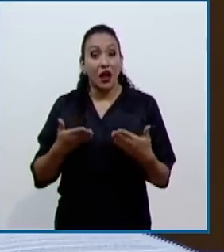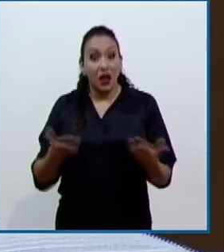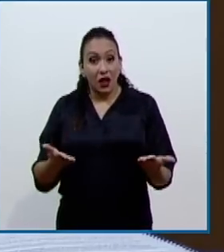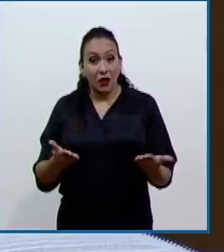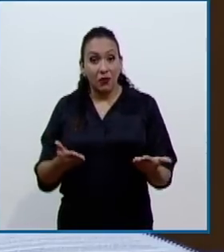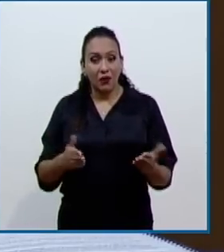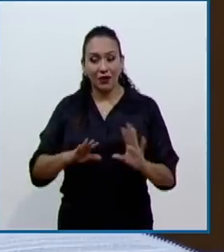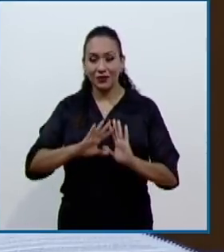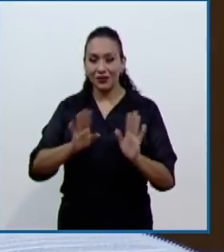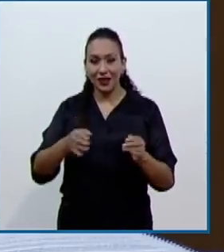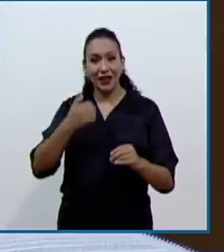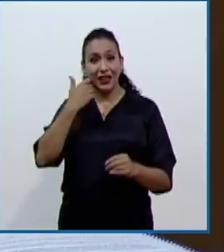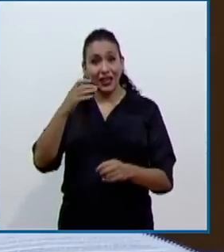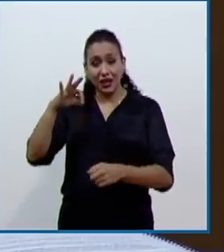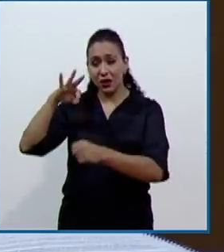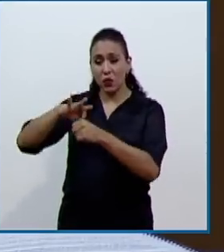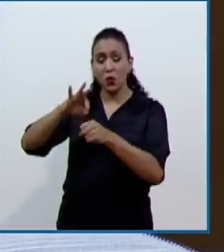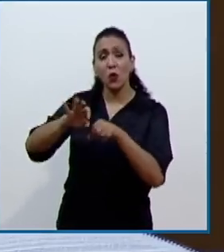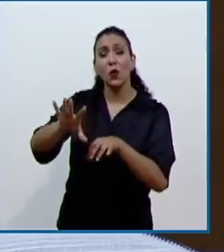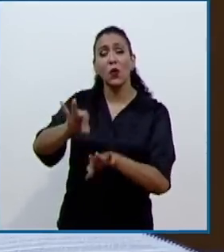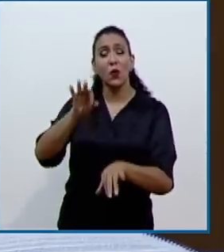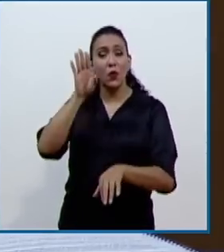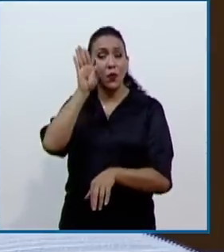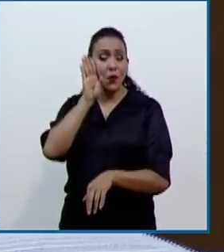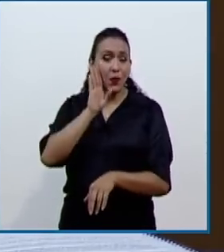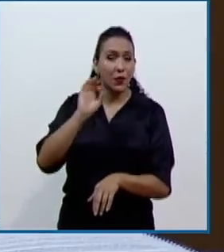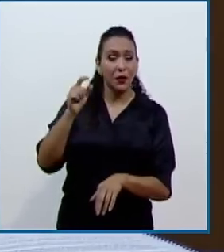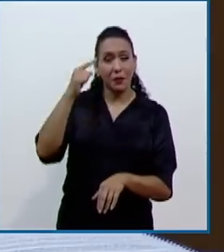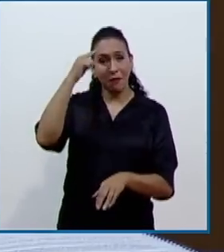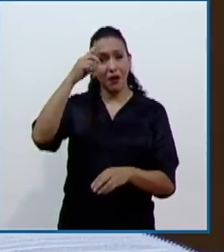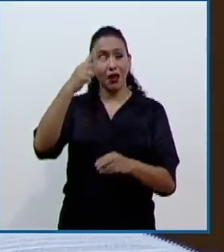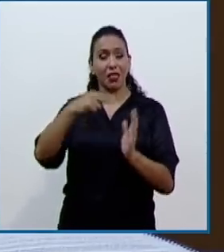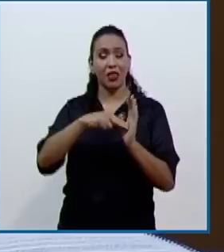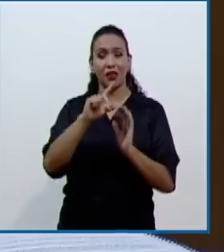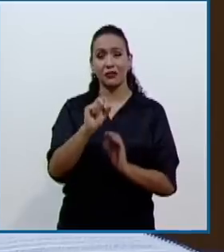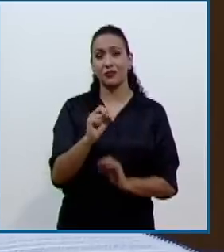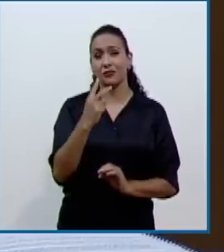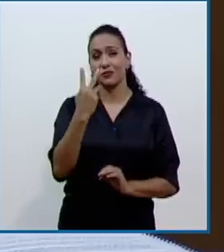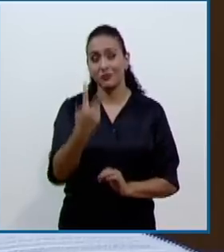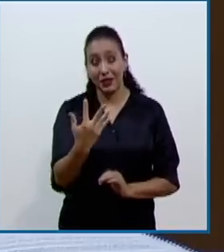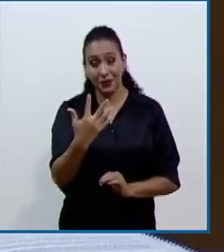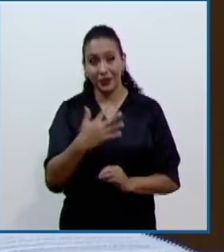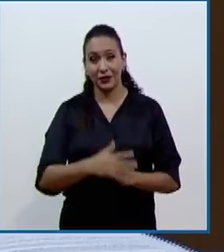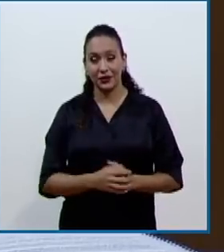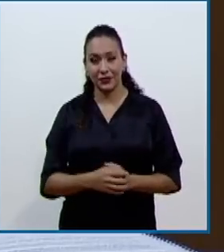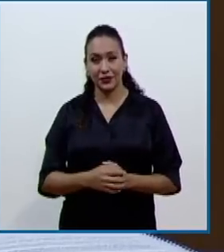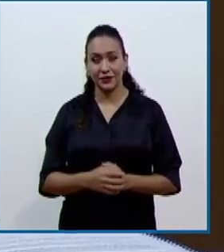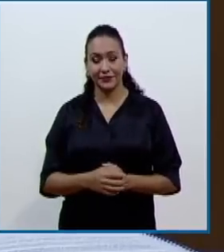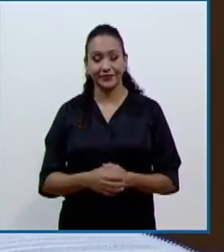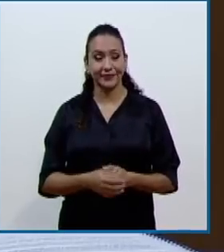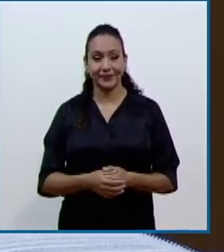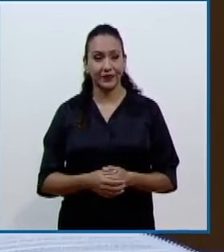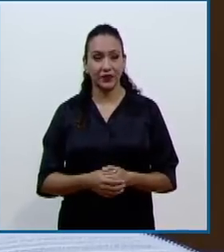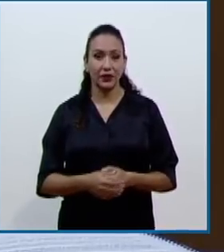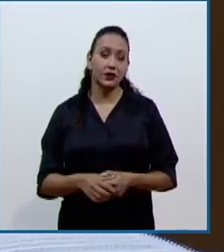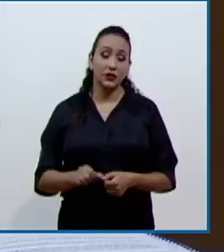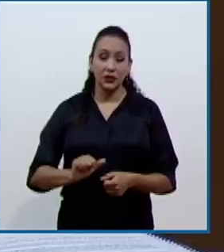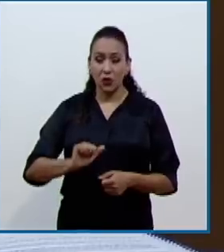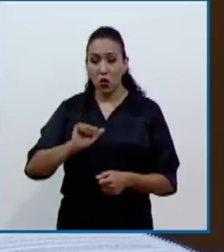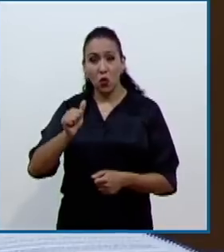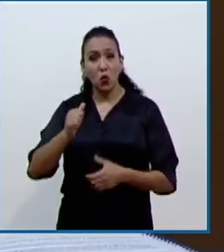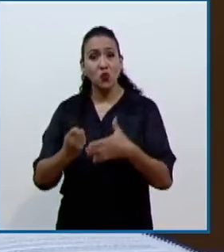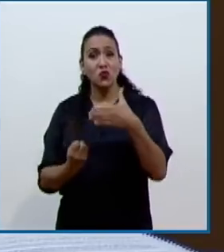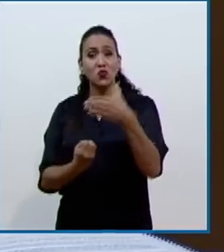las elecciones extraordinarias del 2025, en las que otras personas accederán al